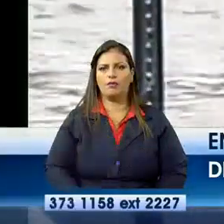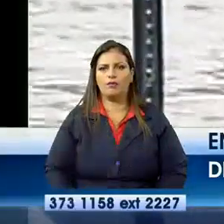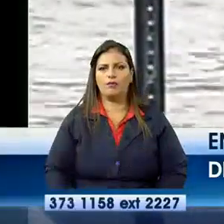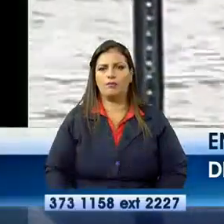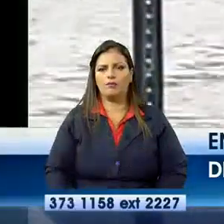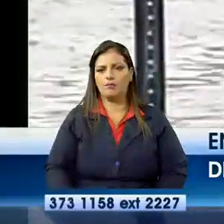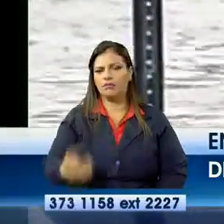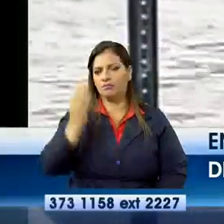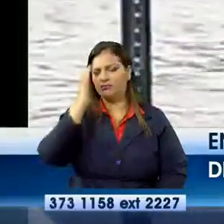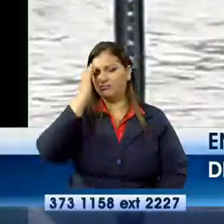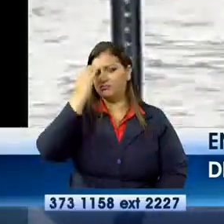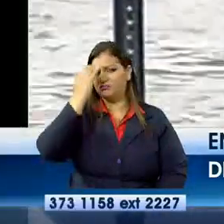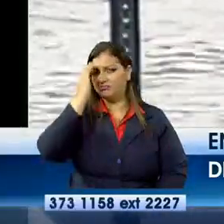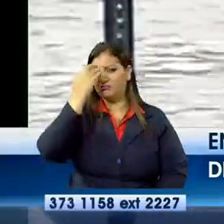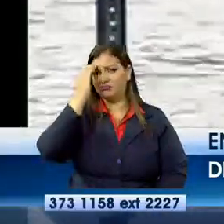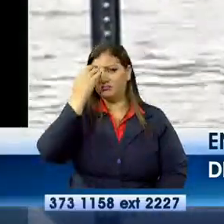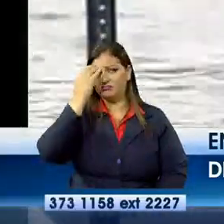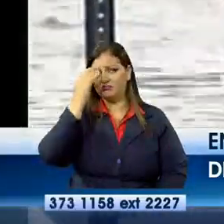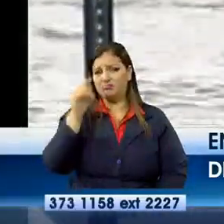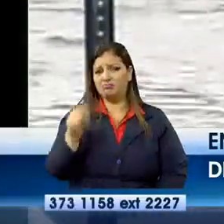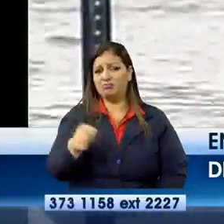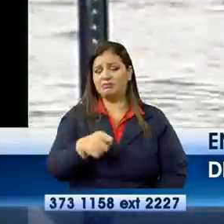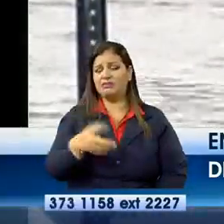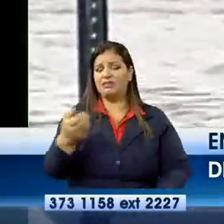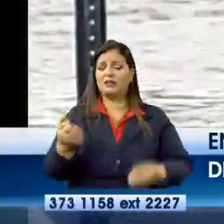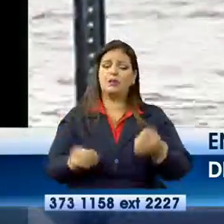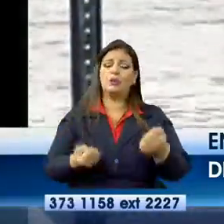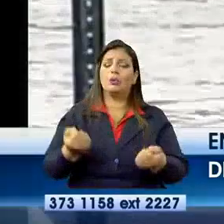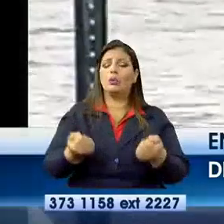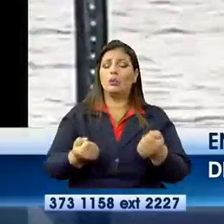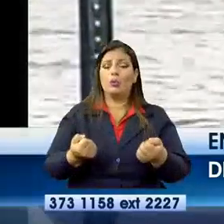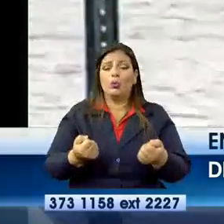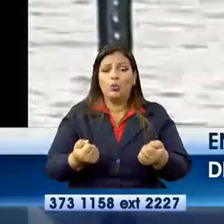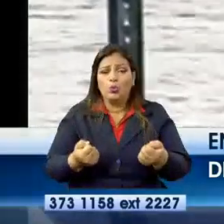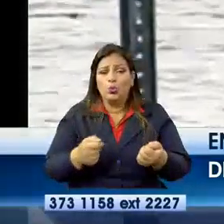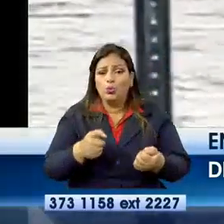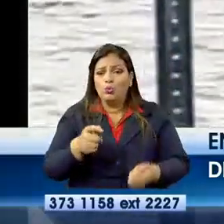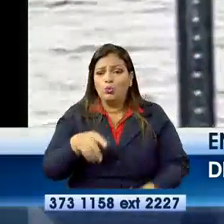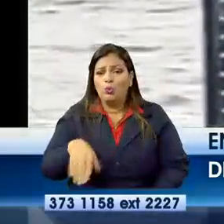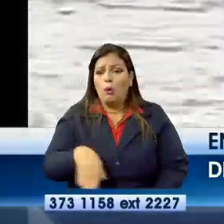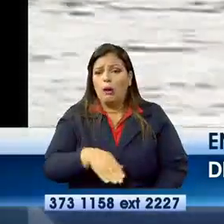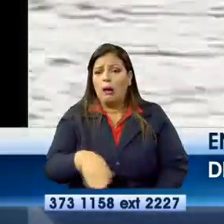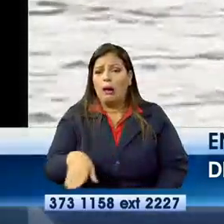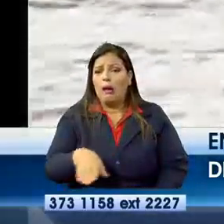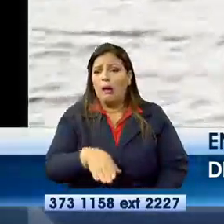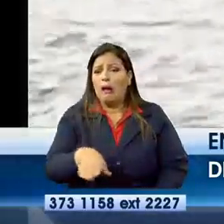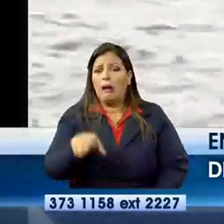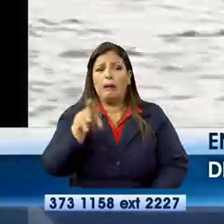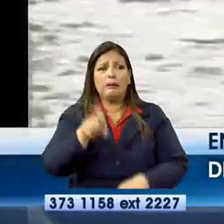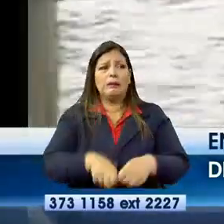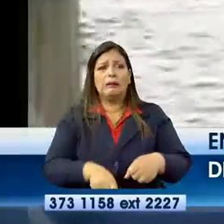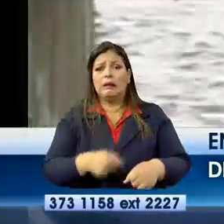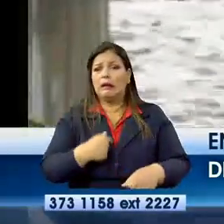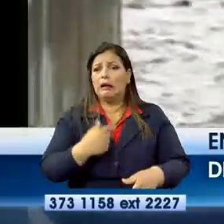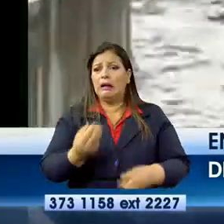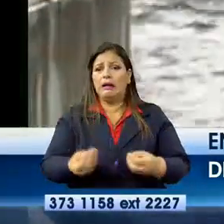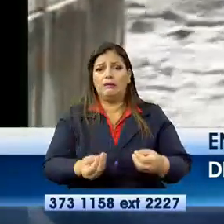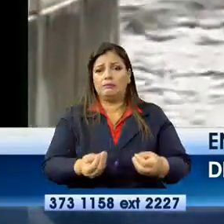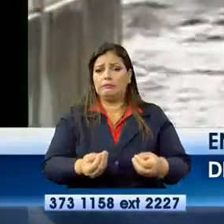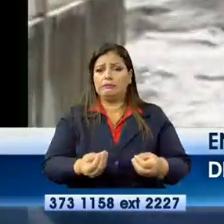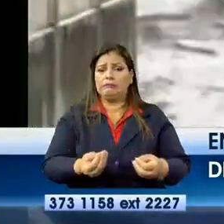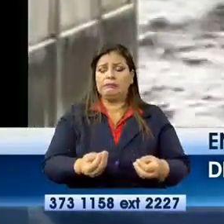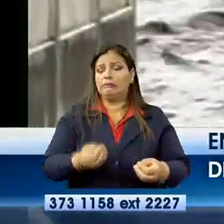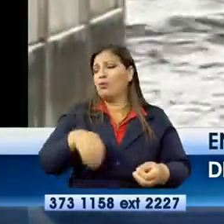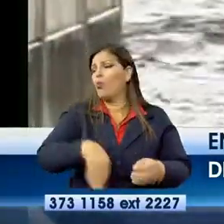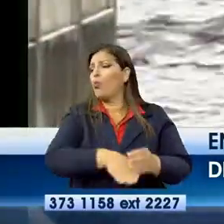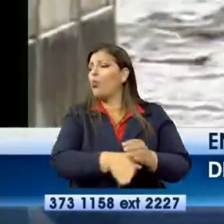que posiblemente podría, quedarse atrapado en el agua. Miren cómo los autos tratan de orillarse, ir